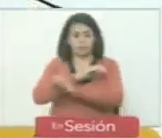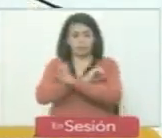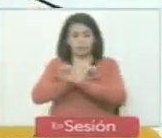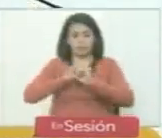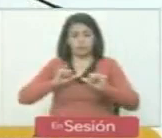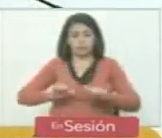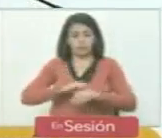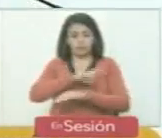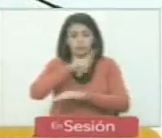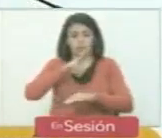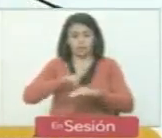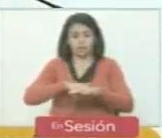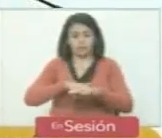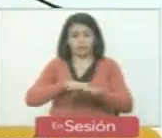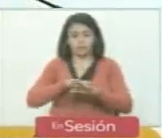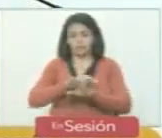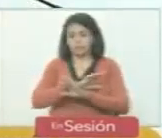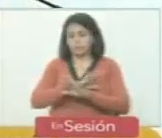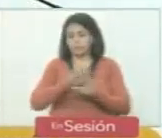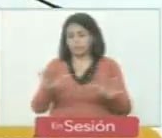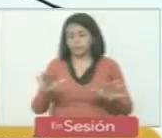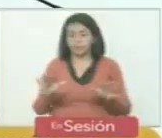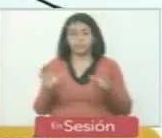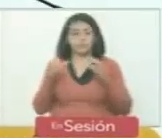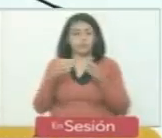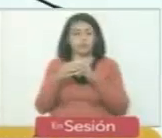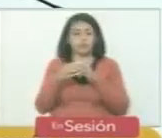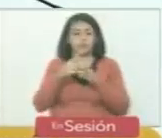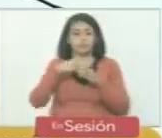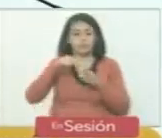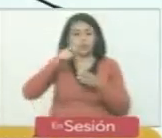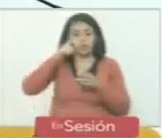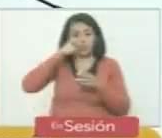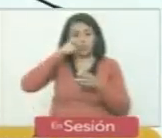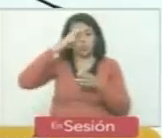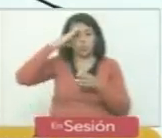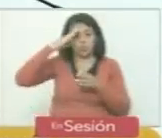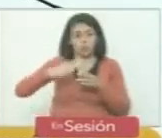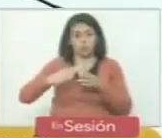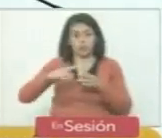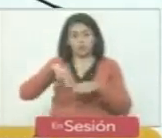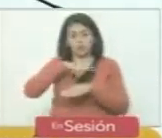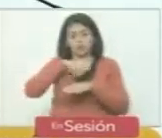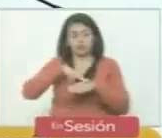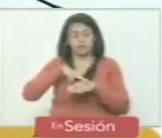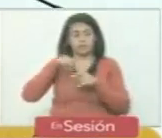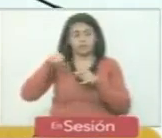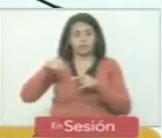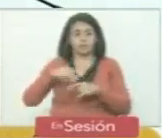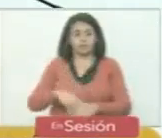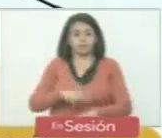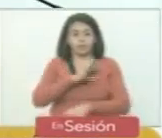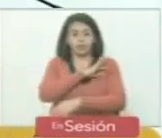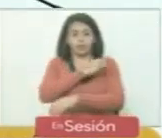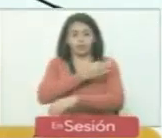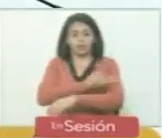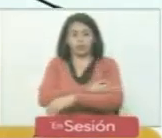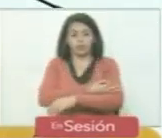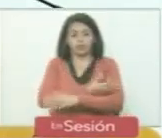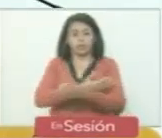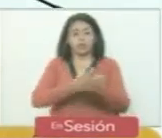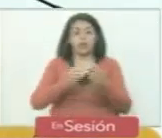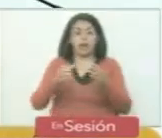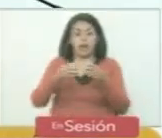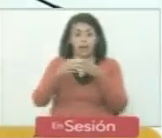Fuerzas Armadas Nacionales. Y el componente Guardia Nacional era Fuerzas Armadas de